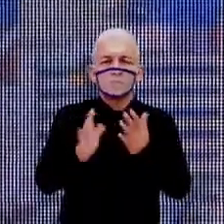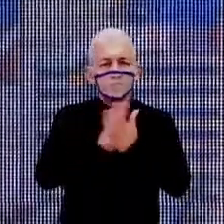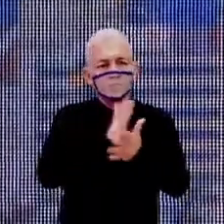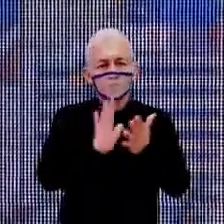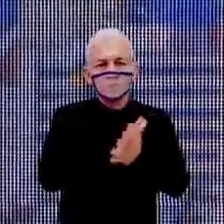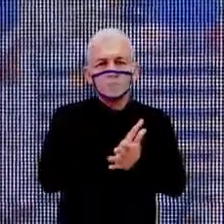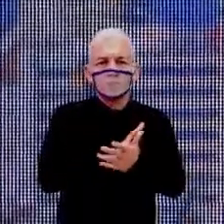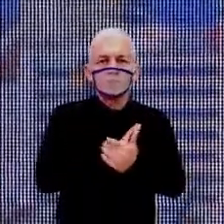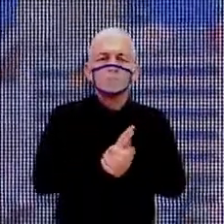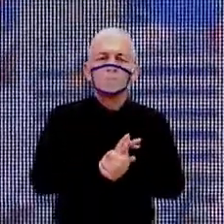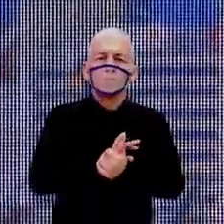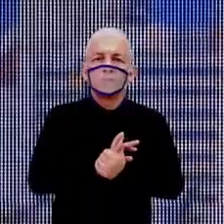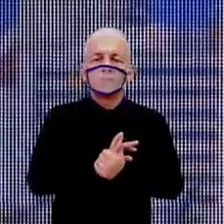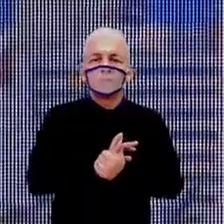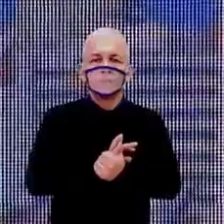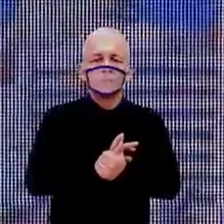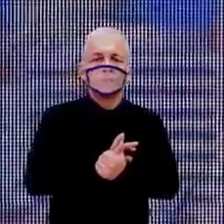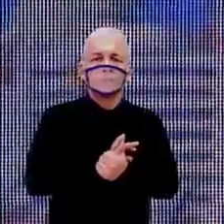contado,